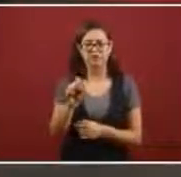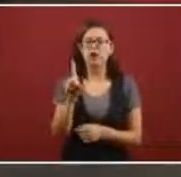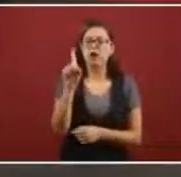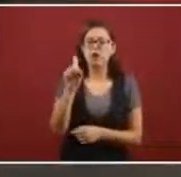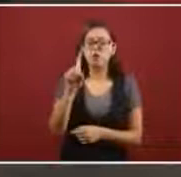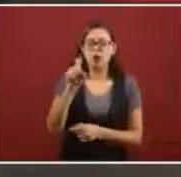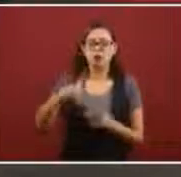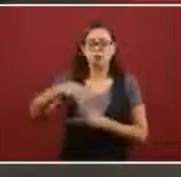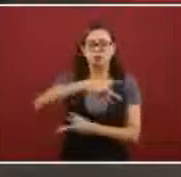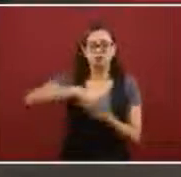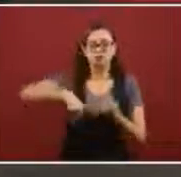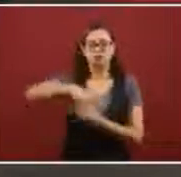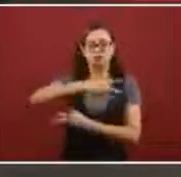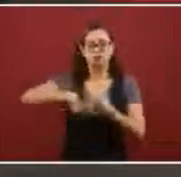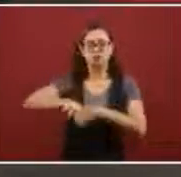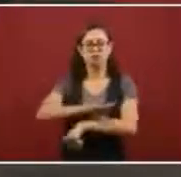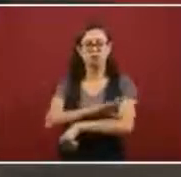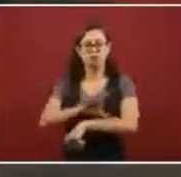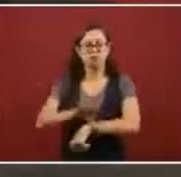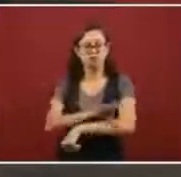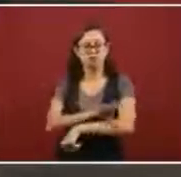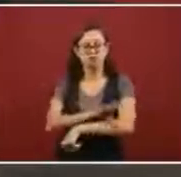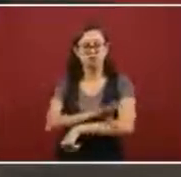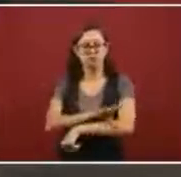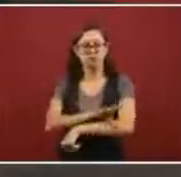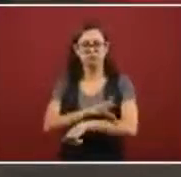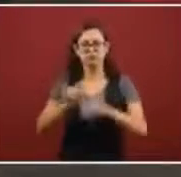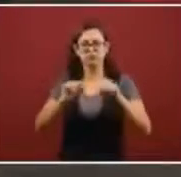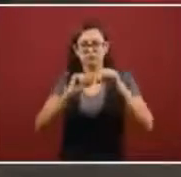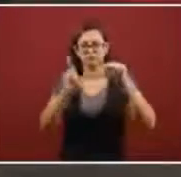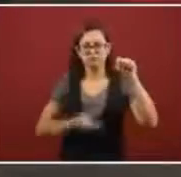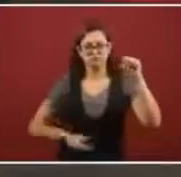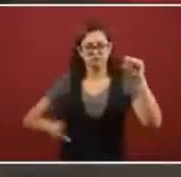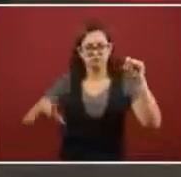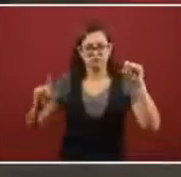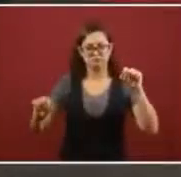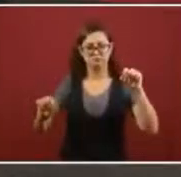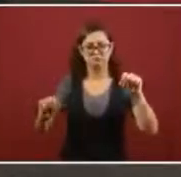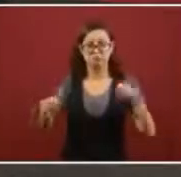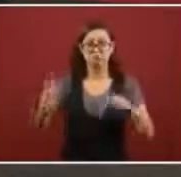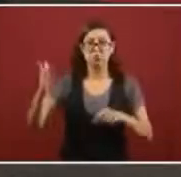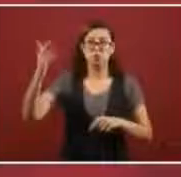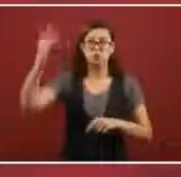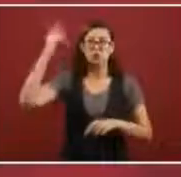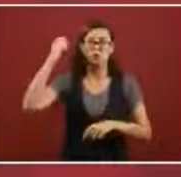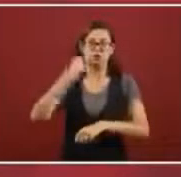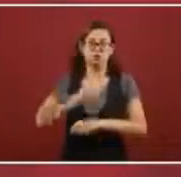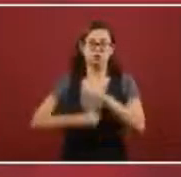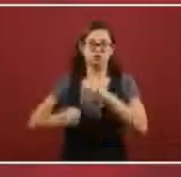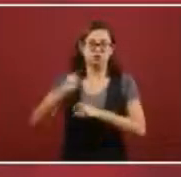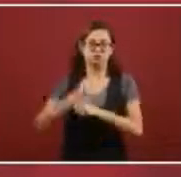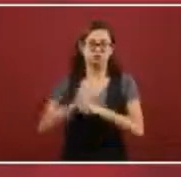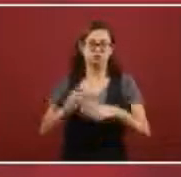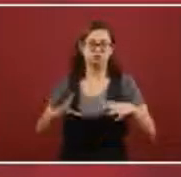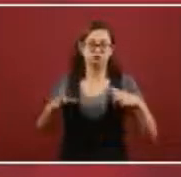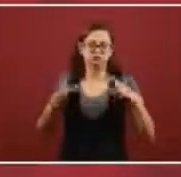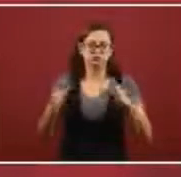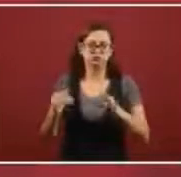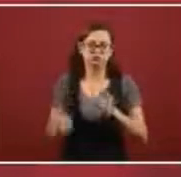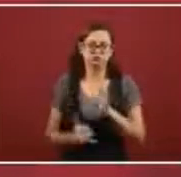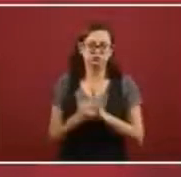hidroeléctricas en el país que se construyeron desde hace mucho tiempo. Es